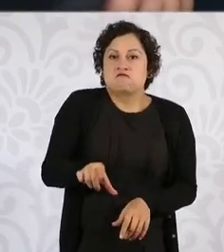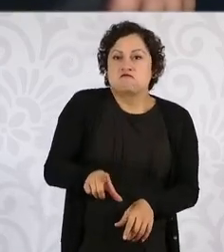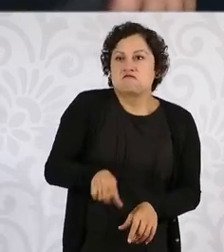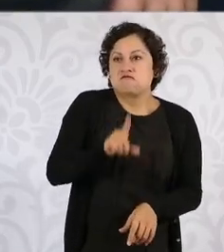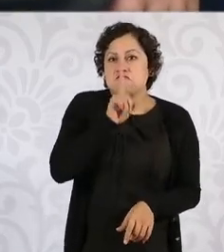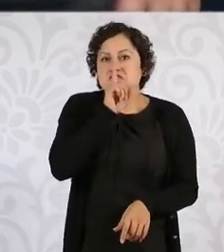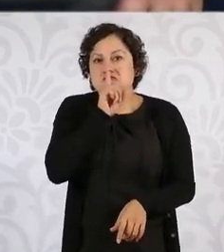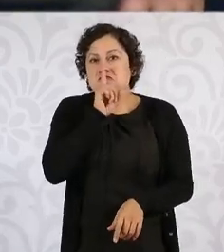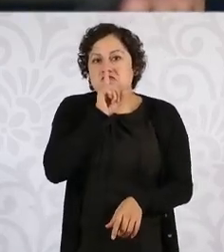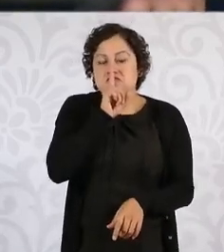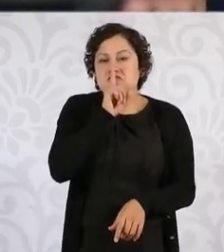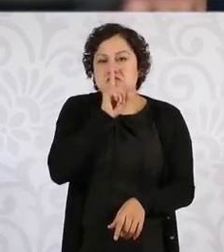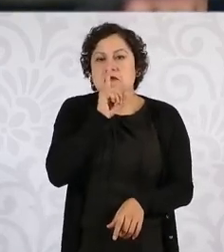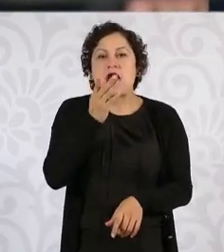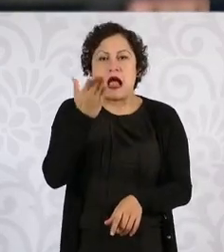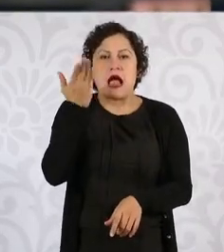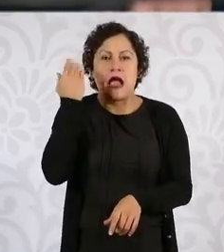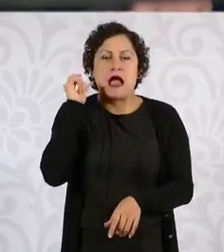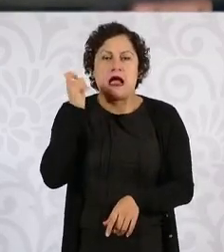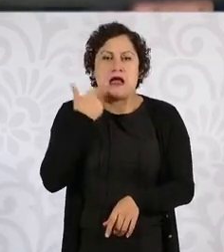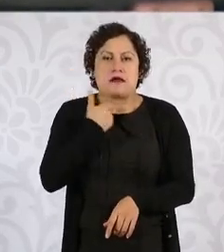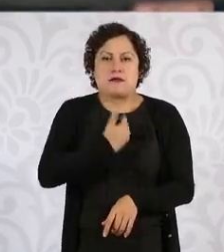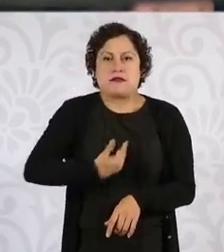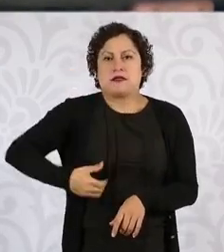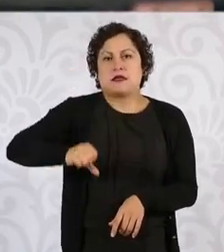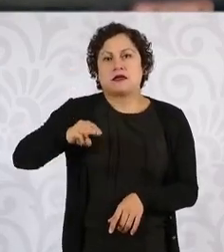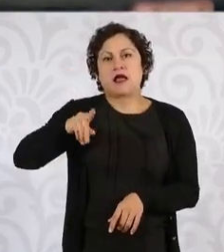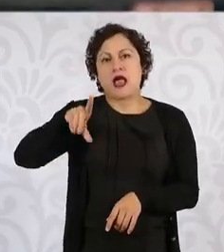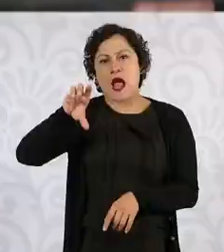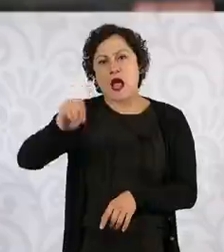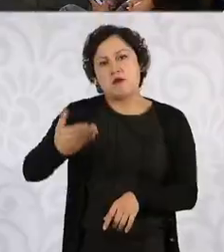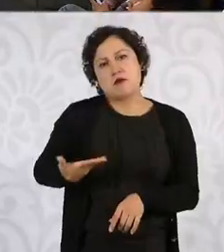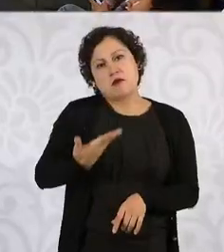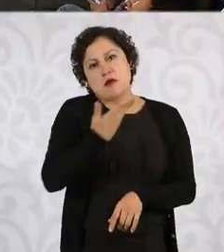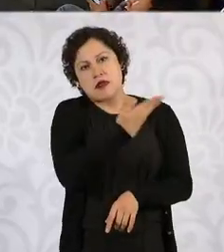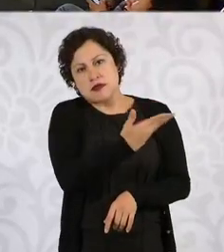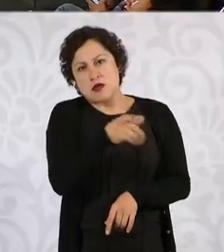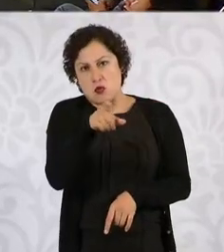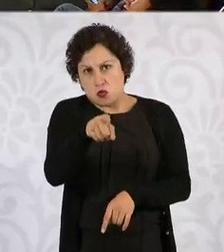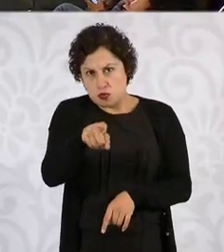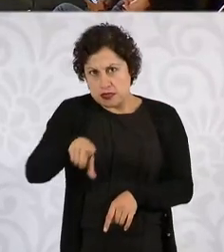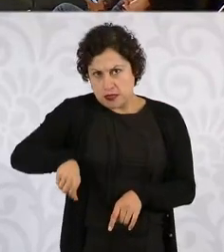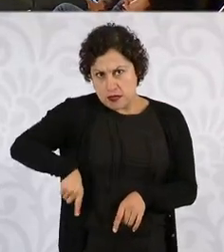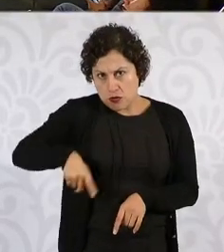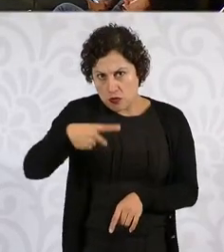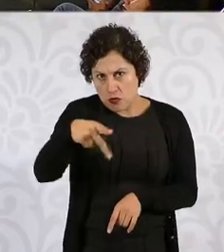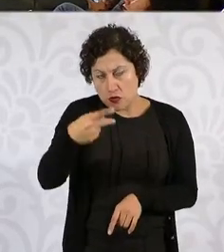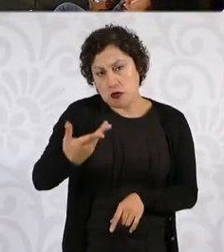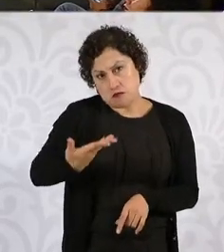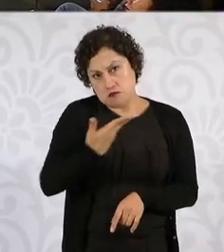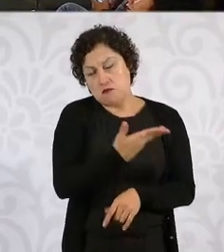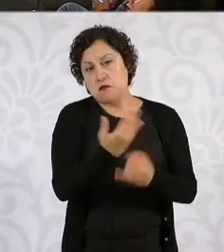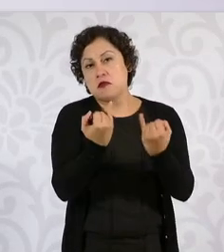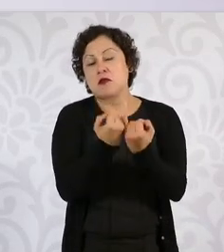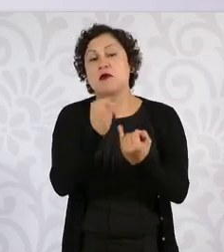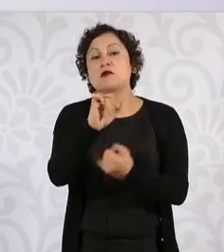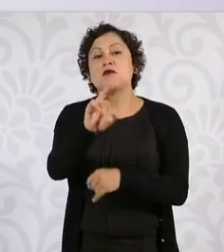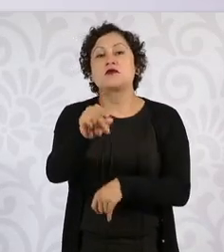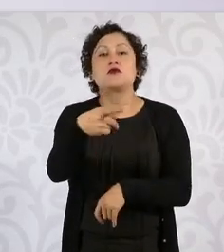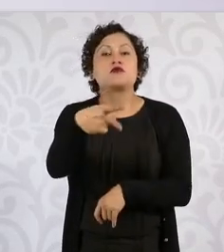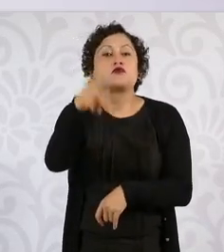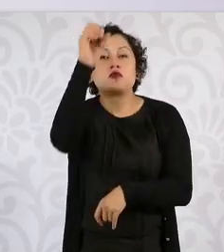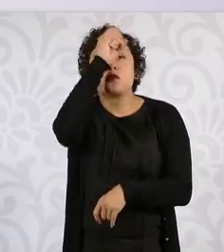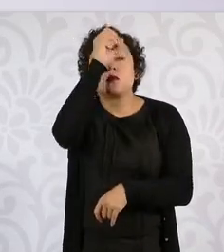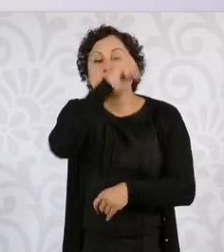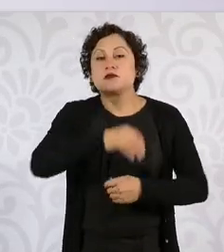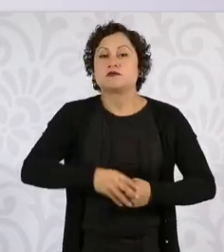la solicitud en el gobierno del presidente López Obrador. ¿Ustedes también lo ven necesario, presidente? En primer lugar, por favor. Vamos a darle continuidad